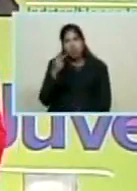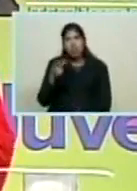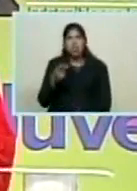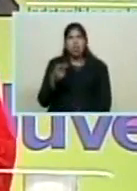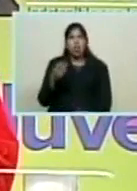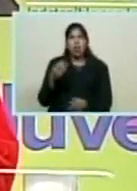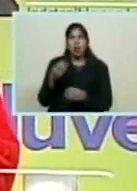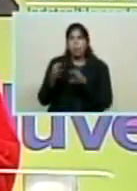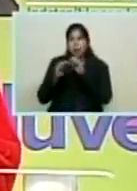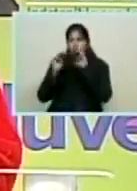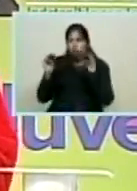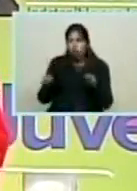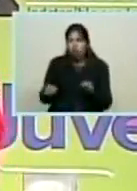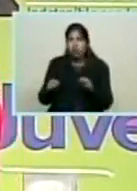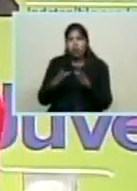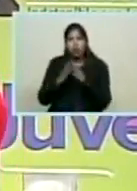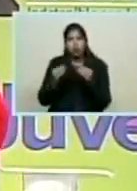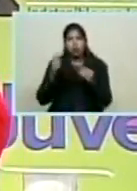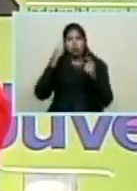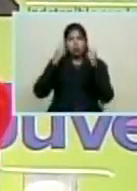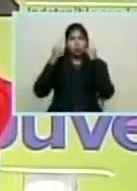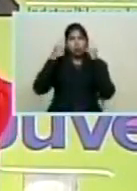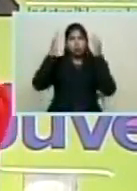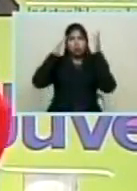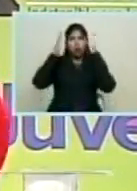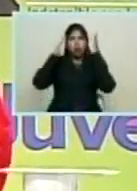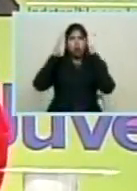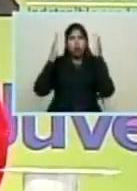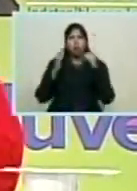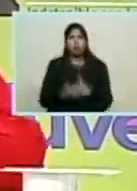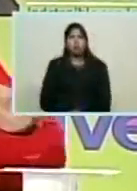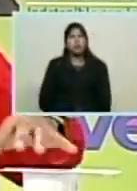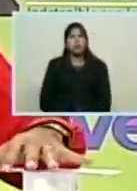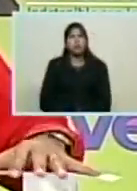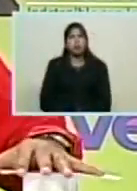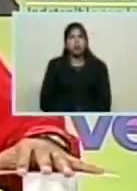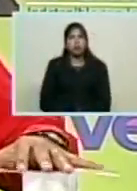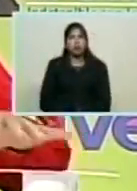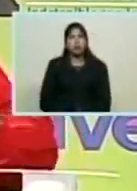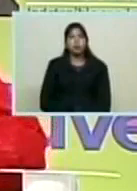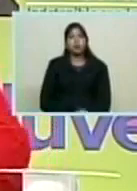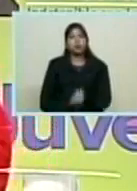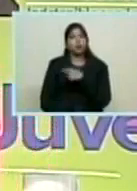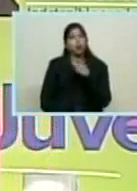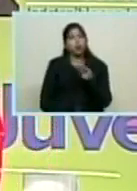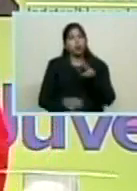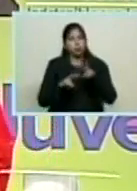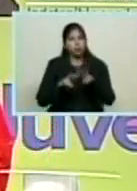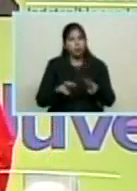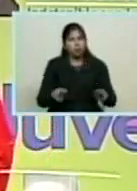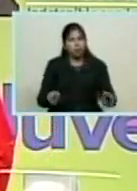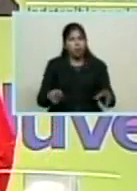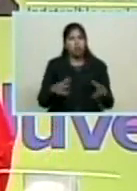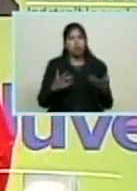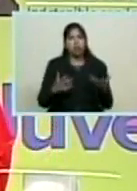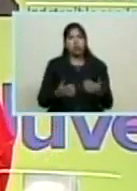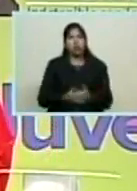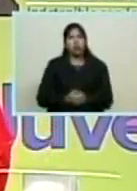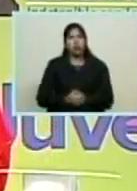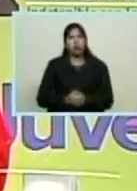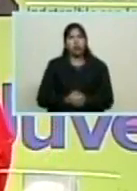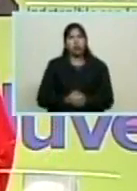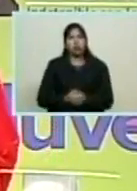la metodología, Carlos Lan. Carlos Lan es un experto en metodología de investigación, acción, acción, investigación,